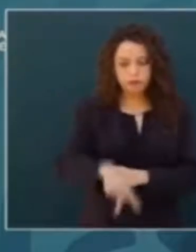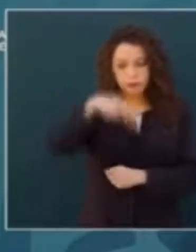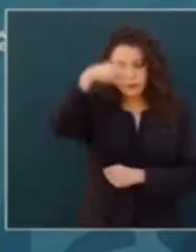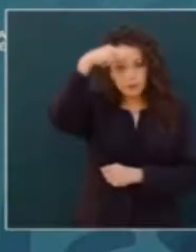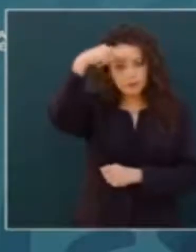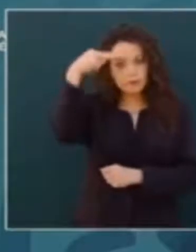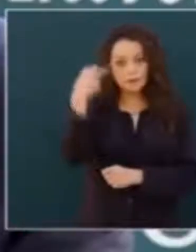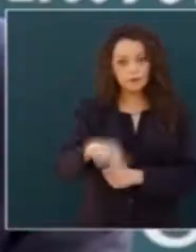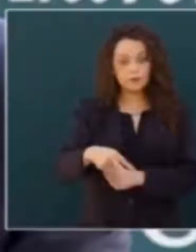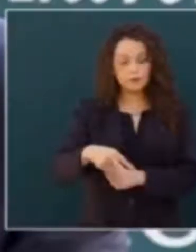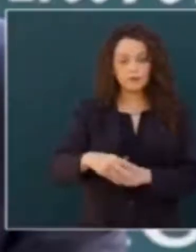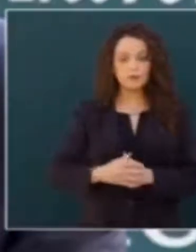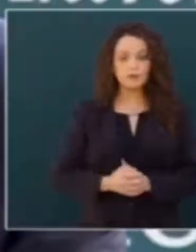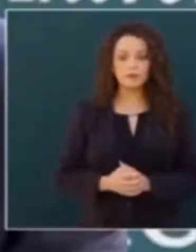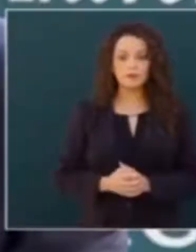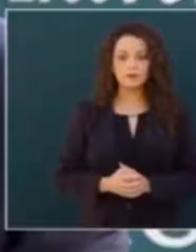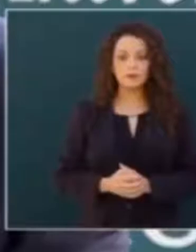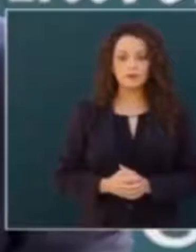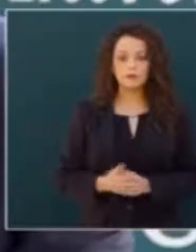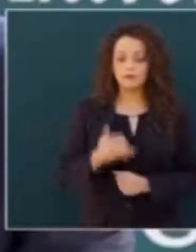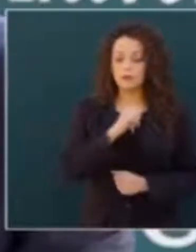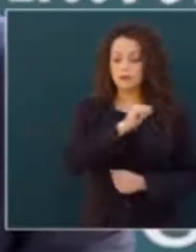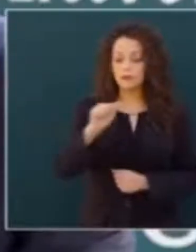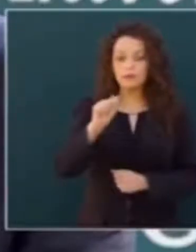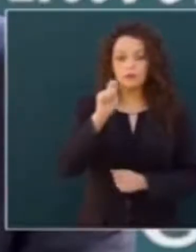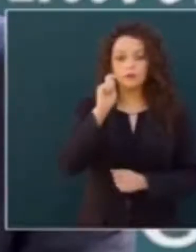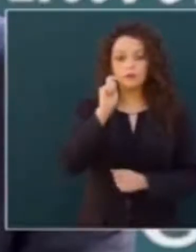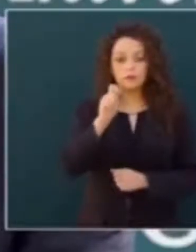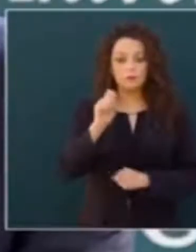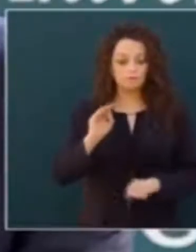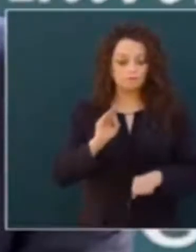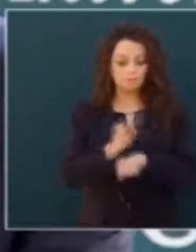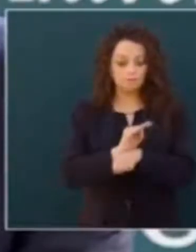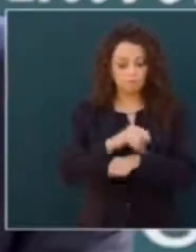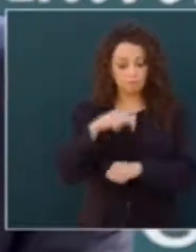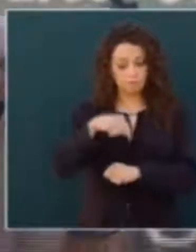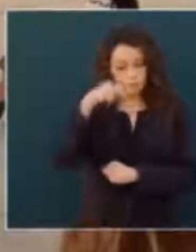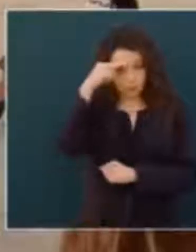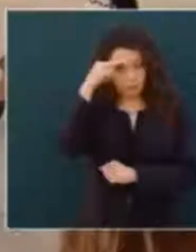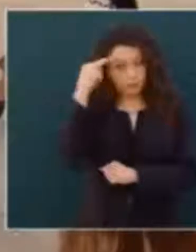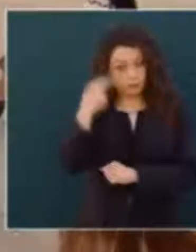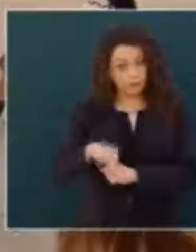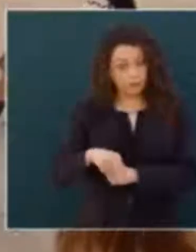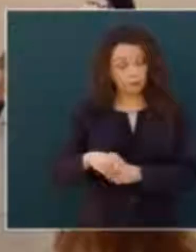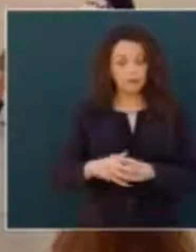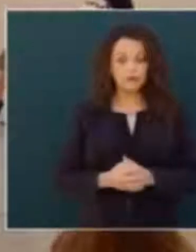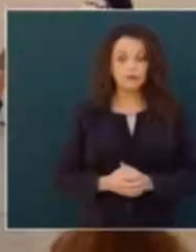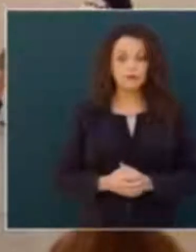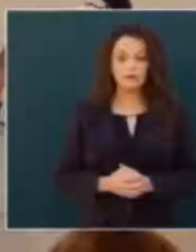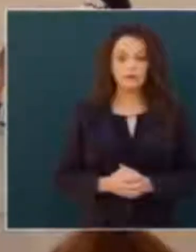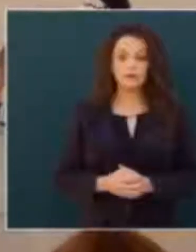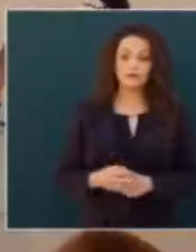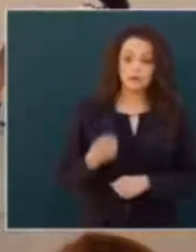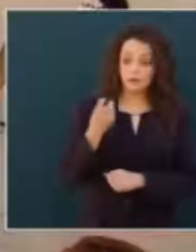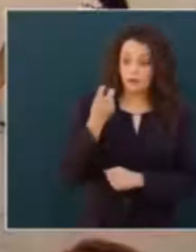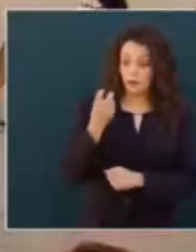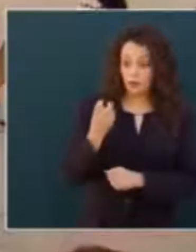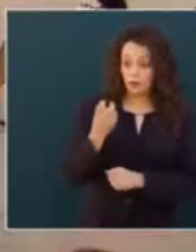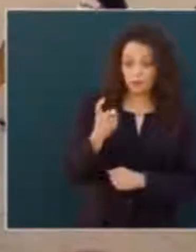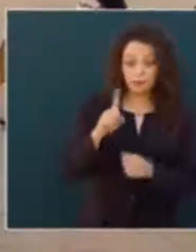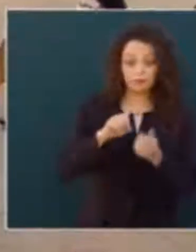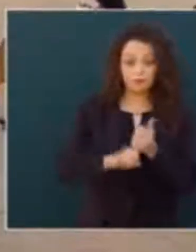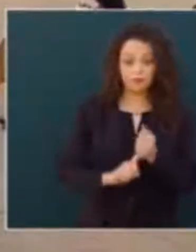transigir en la defensa de los intereses de México. En ese sentido, la nacionalización de